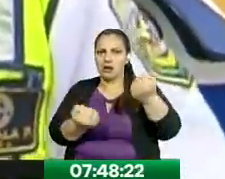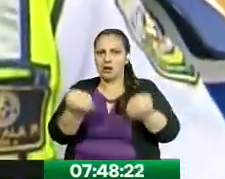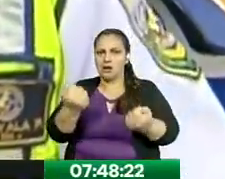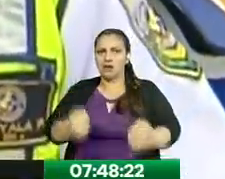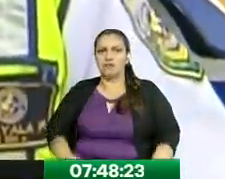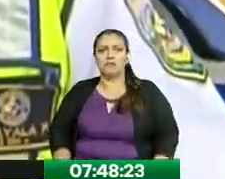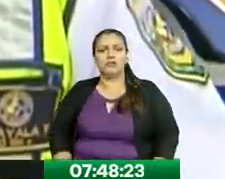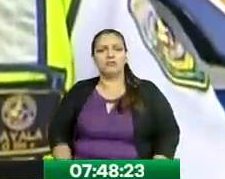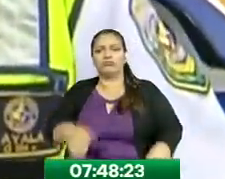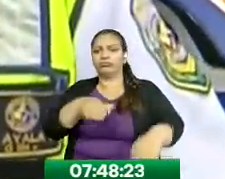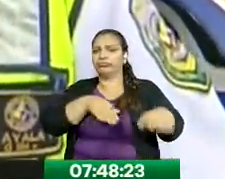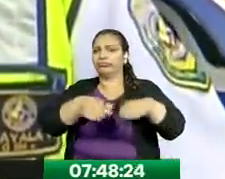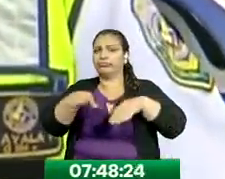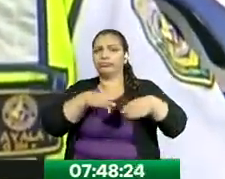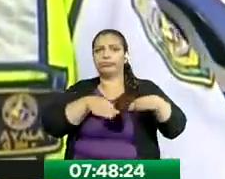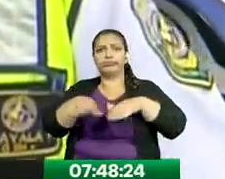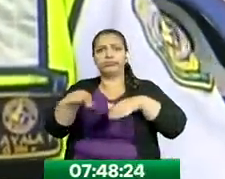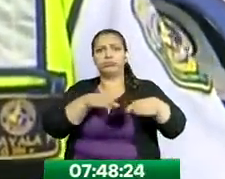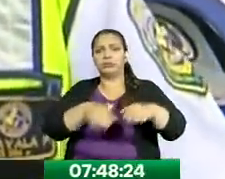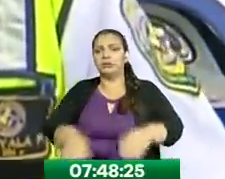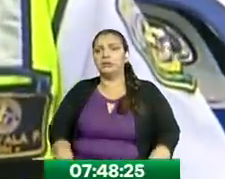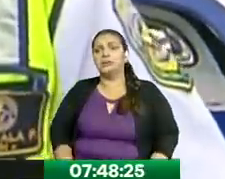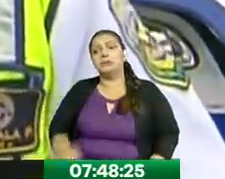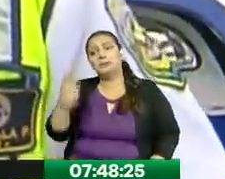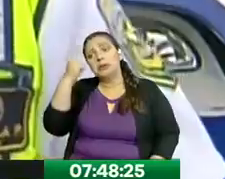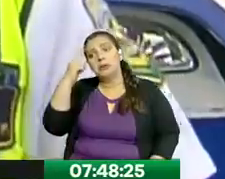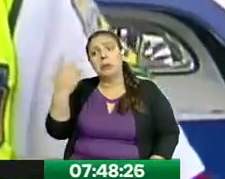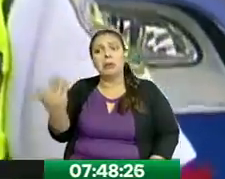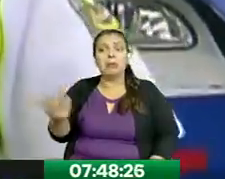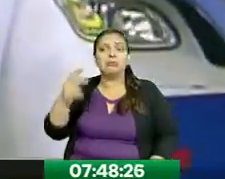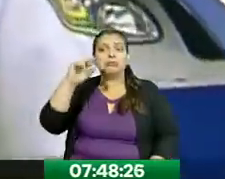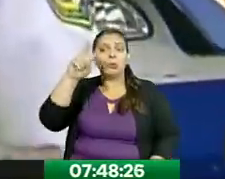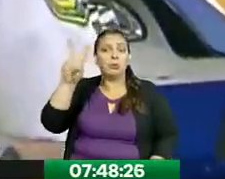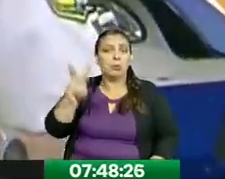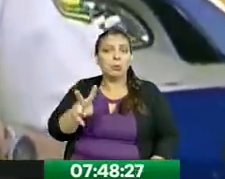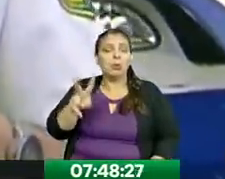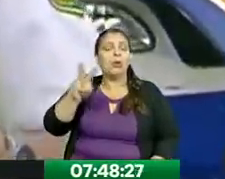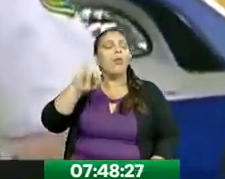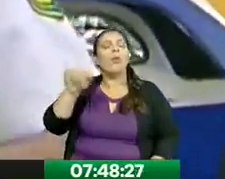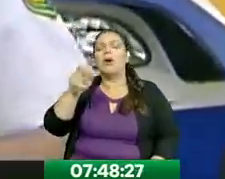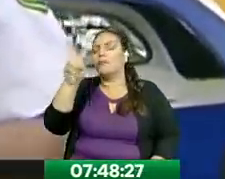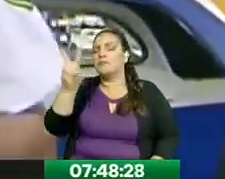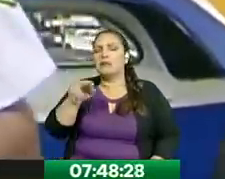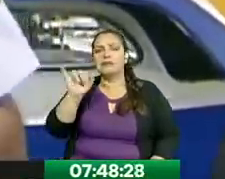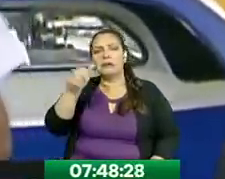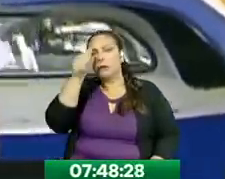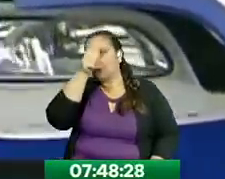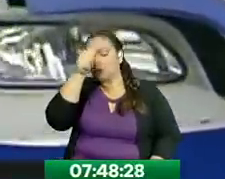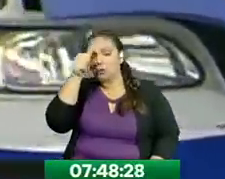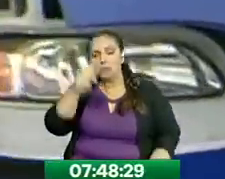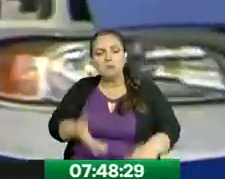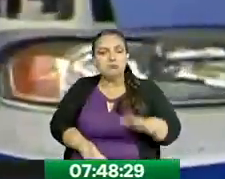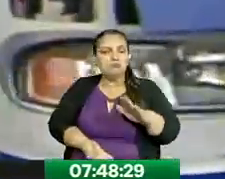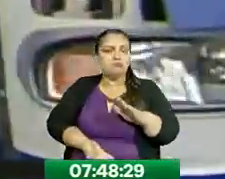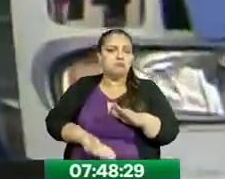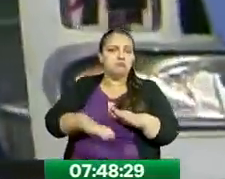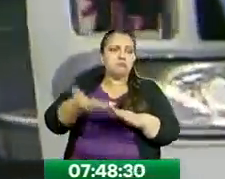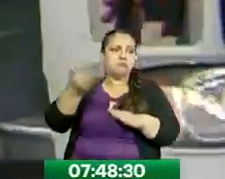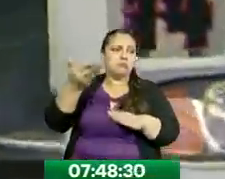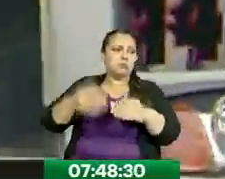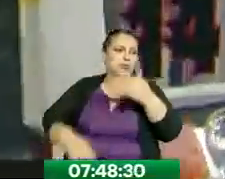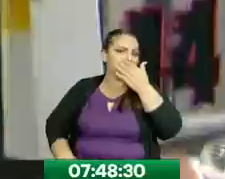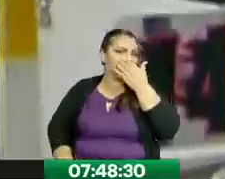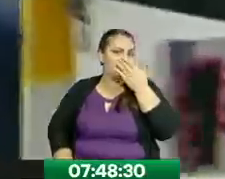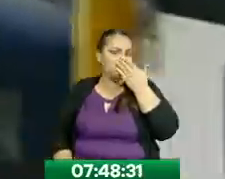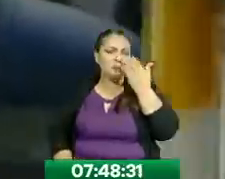feriados no esperamos que en esta historia no incremente un poco más pero siempre recordando que el más alto volumen lo tenemos hacia la